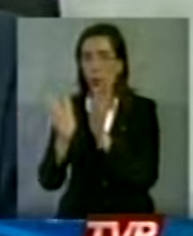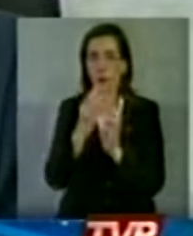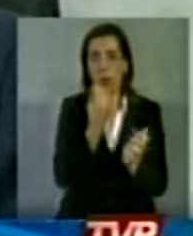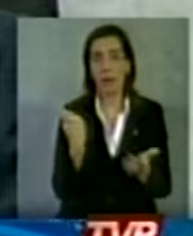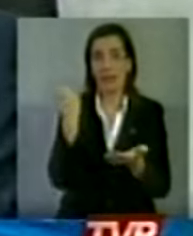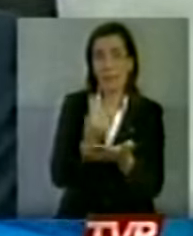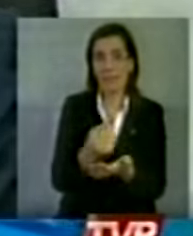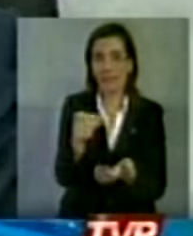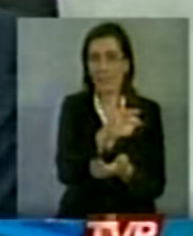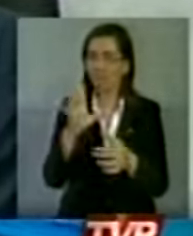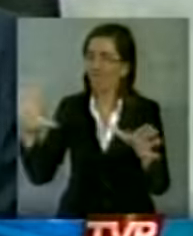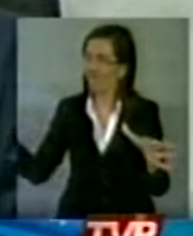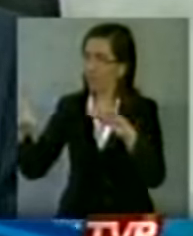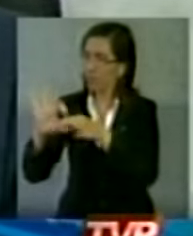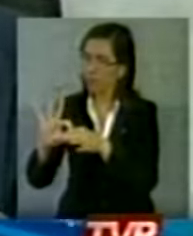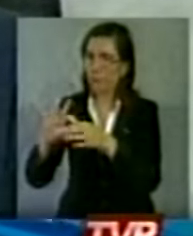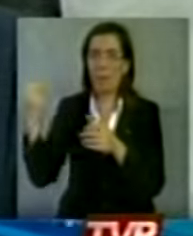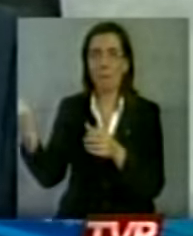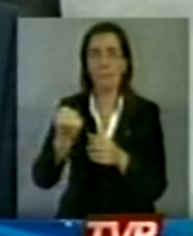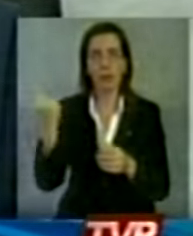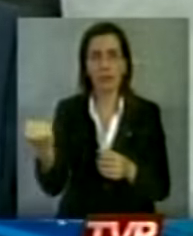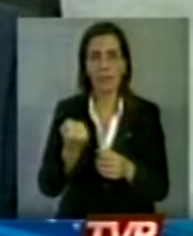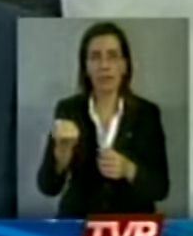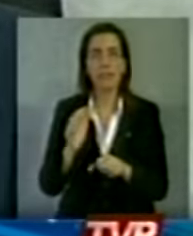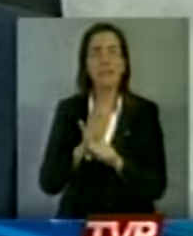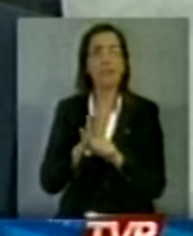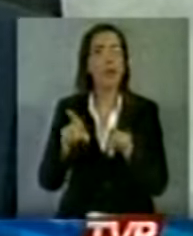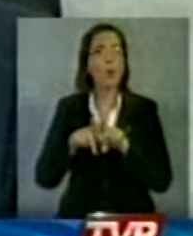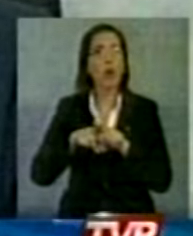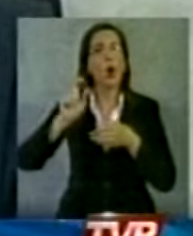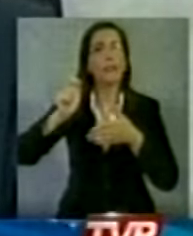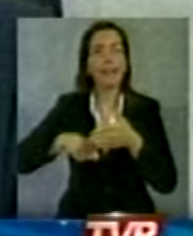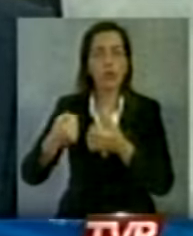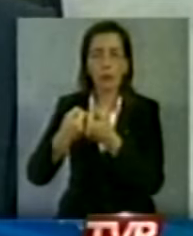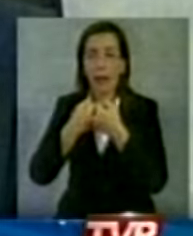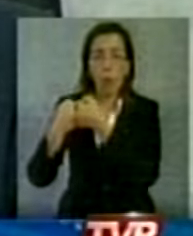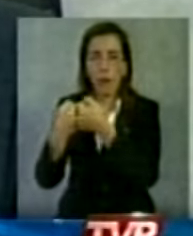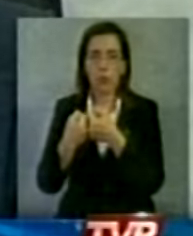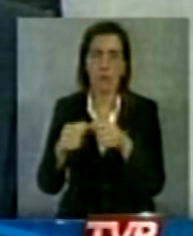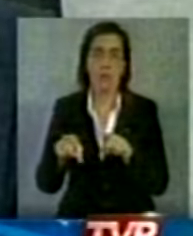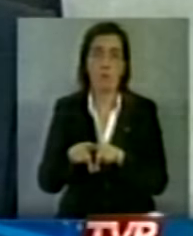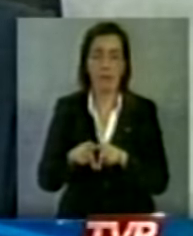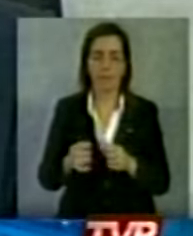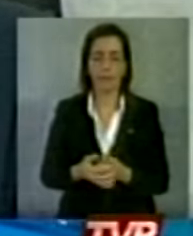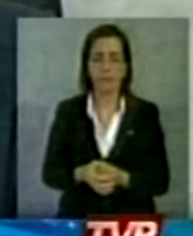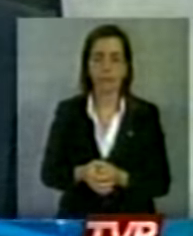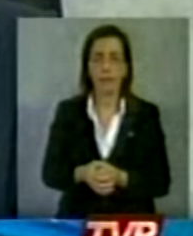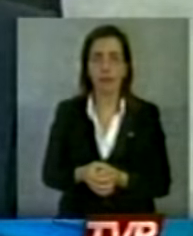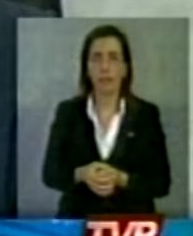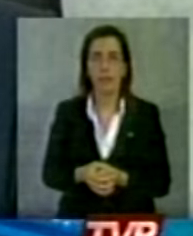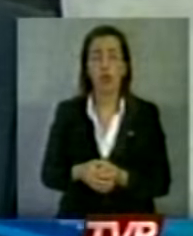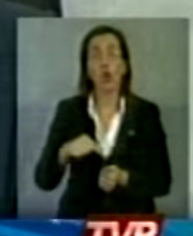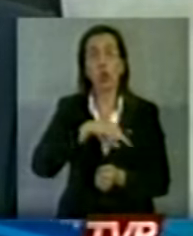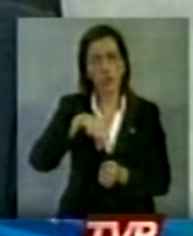que constituye la base misma de nuestro contrato social. También sabemos que el